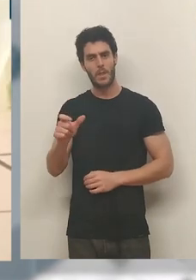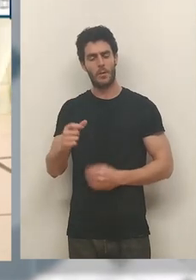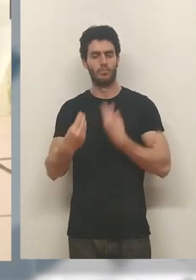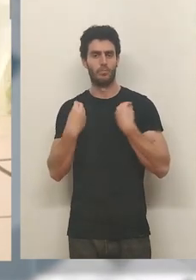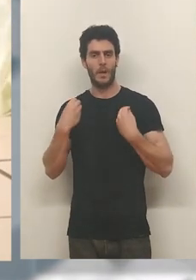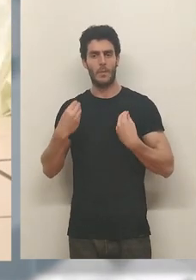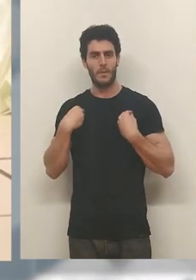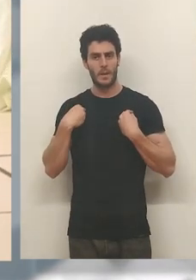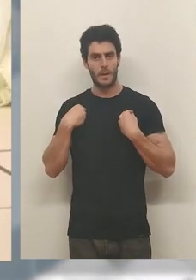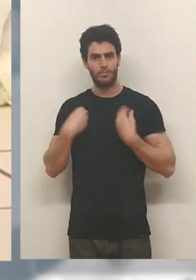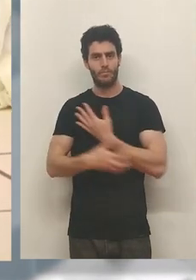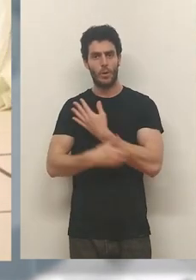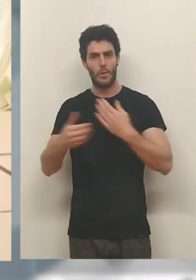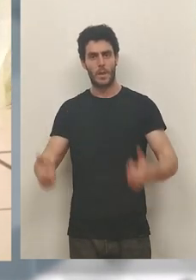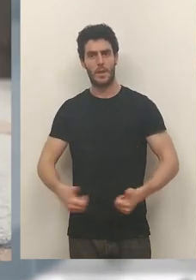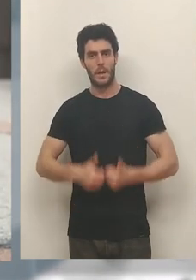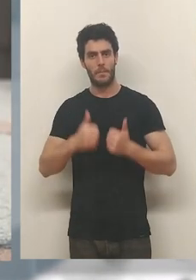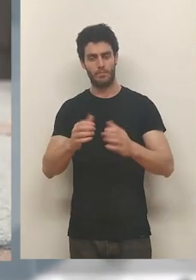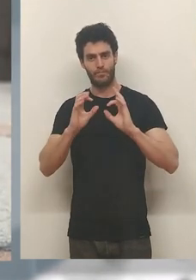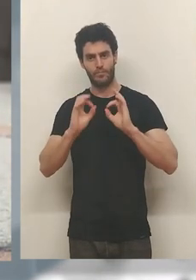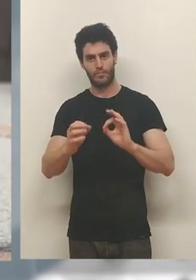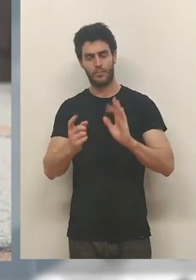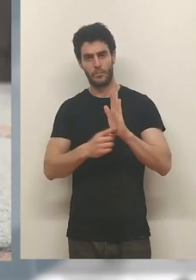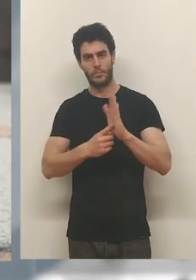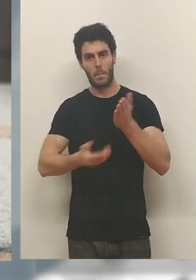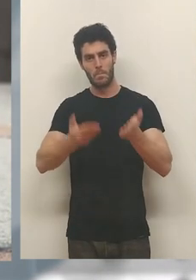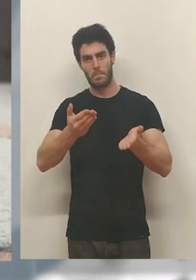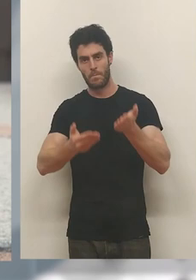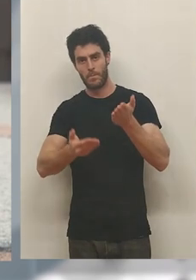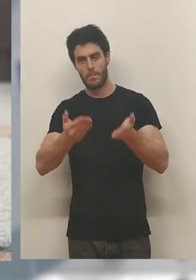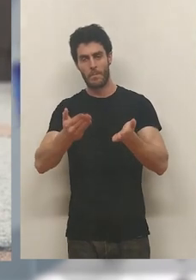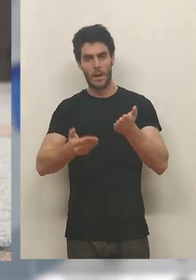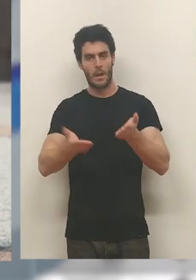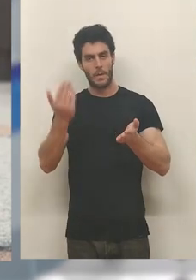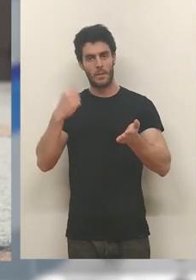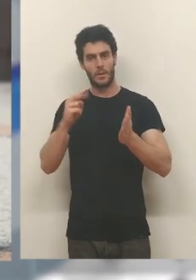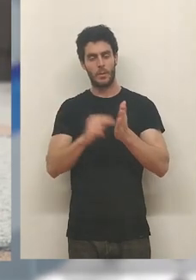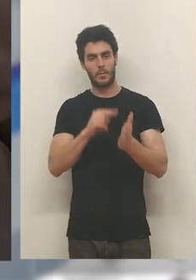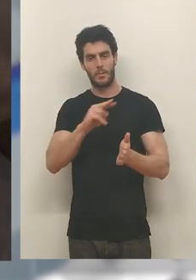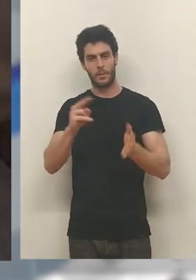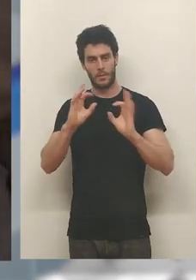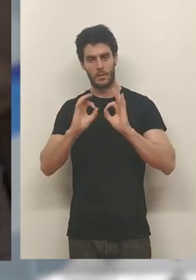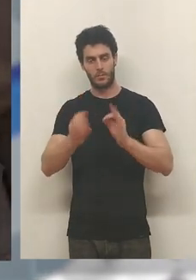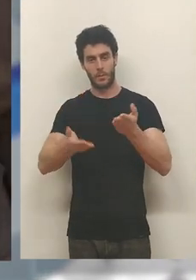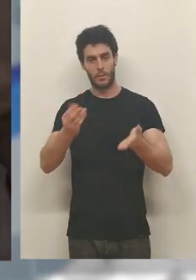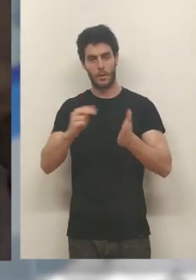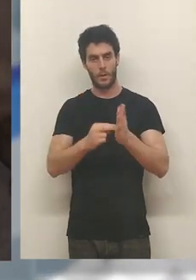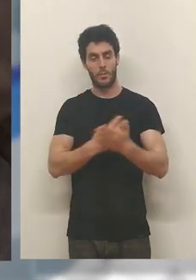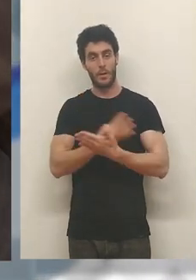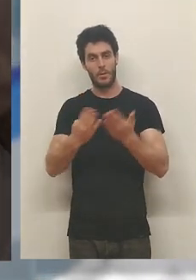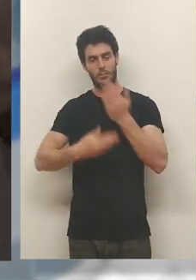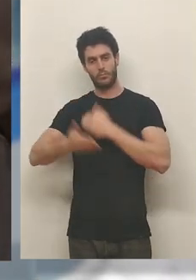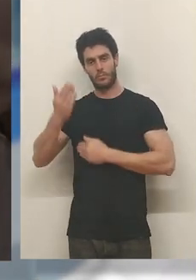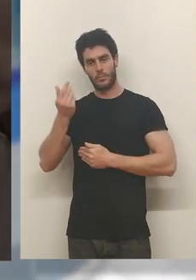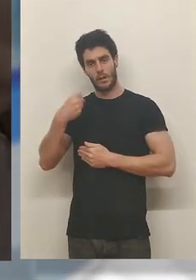Los precios de la vivienda empobrecen a la población riojana. Esa es la radiografía que se puede extraer del balance que hace Cáritas en este pasado 2022. En